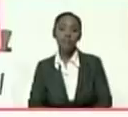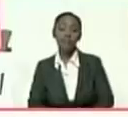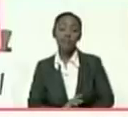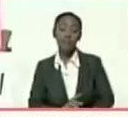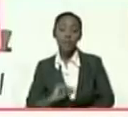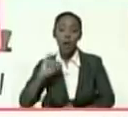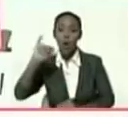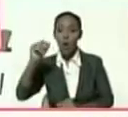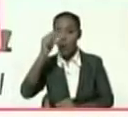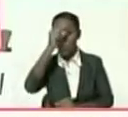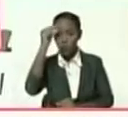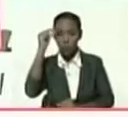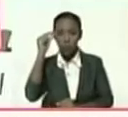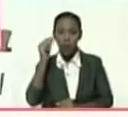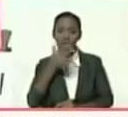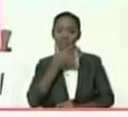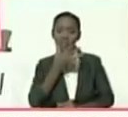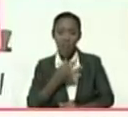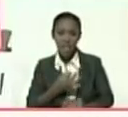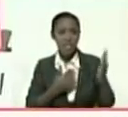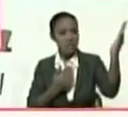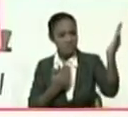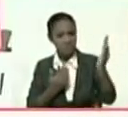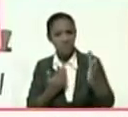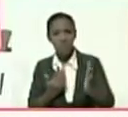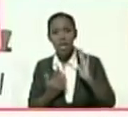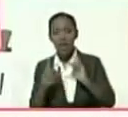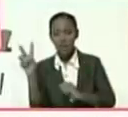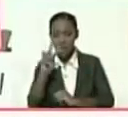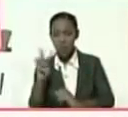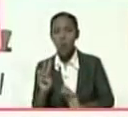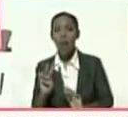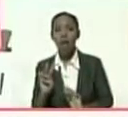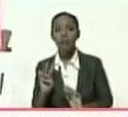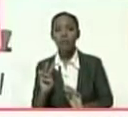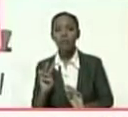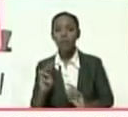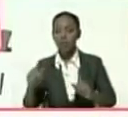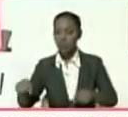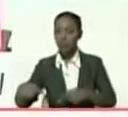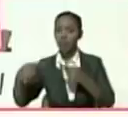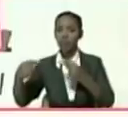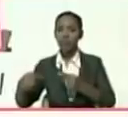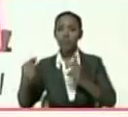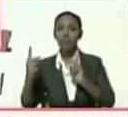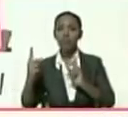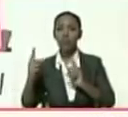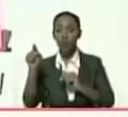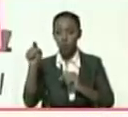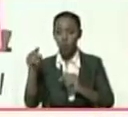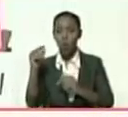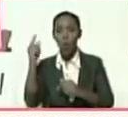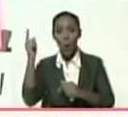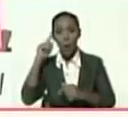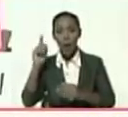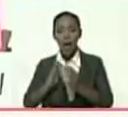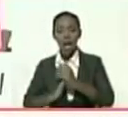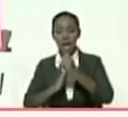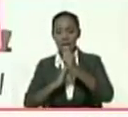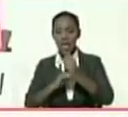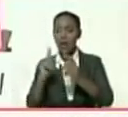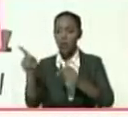Borges, sencillo. Vente para Venezuela y encabeza tú la rebelión, pues. Aquí te estamos esperando.